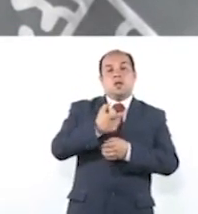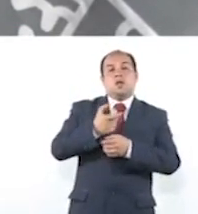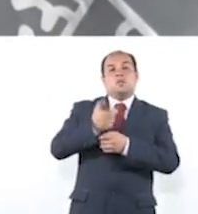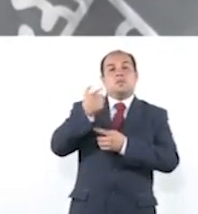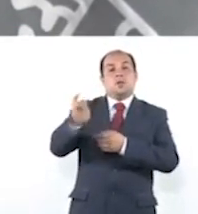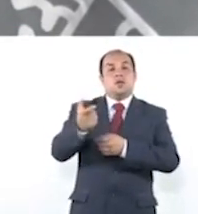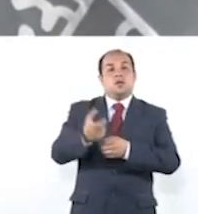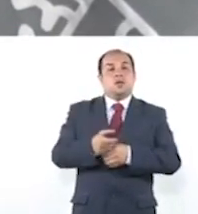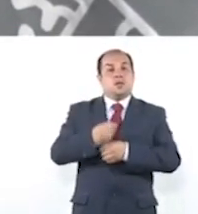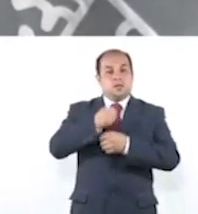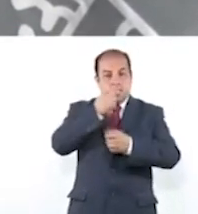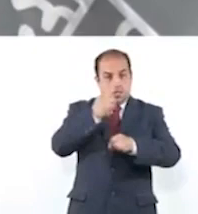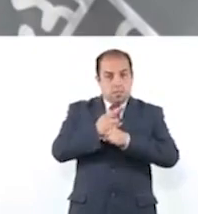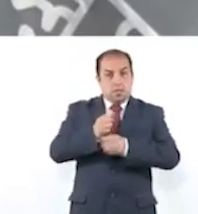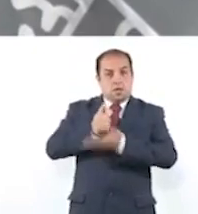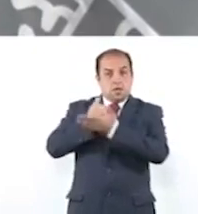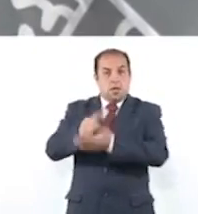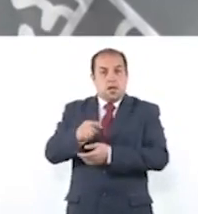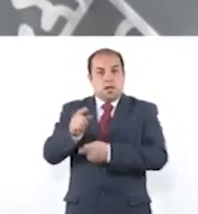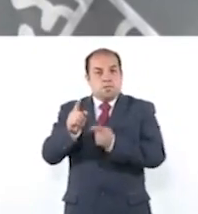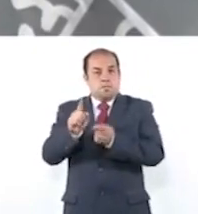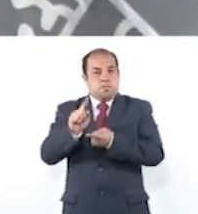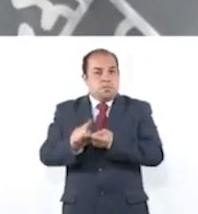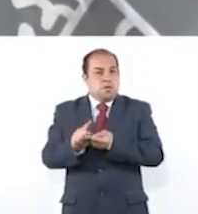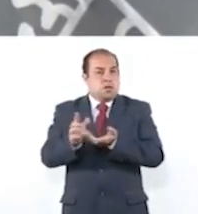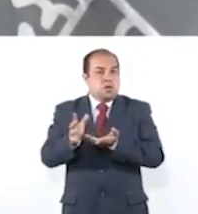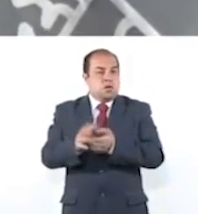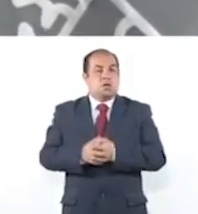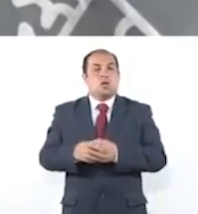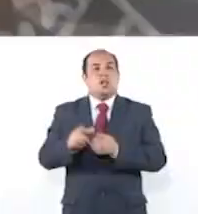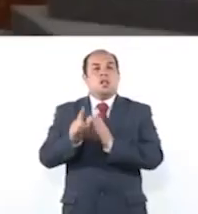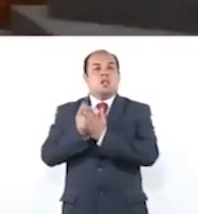a las pequeñas librerías devastadas por la pandemia.